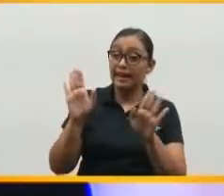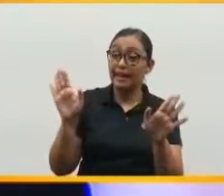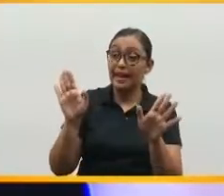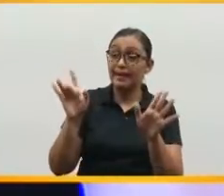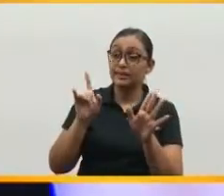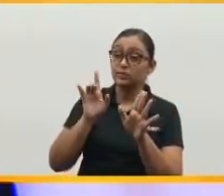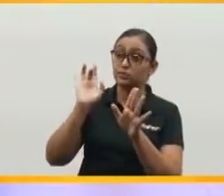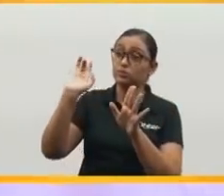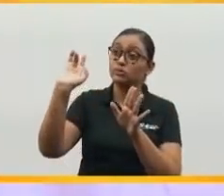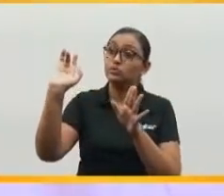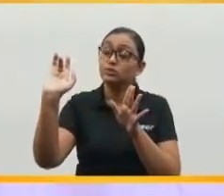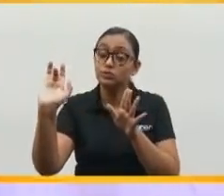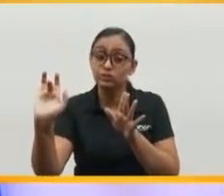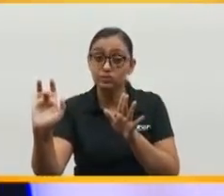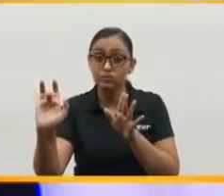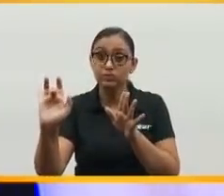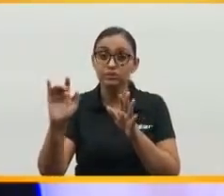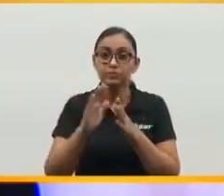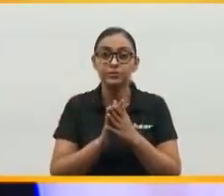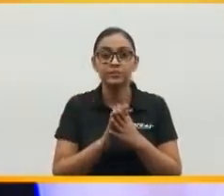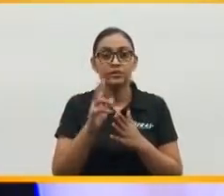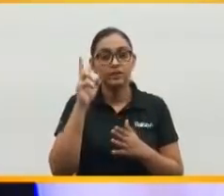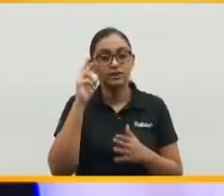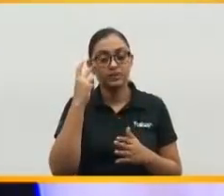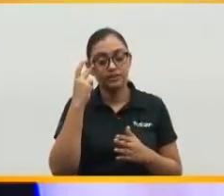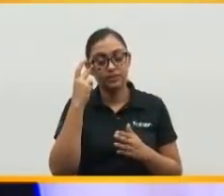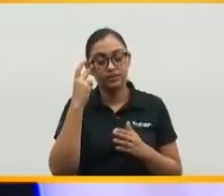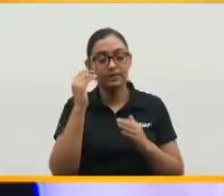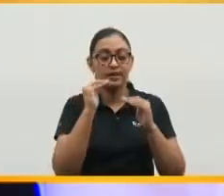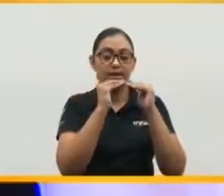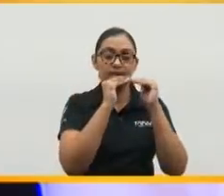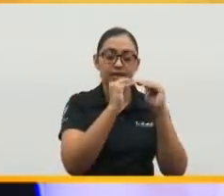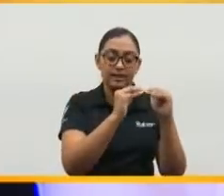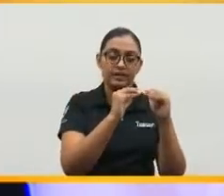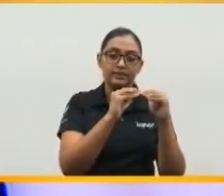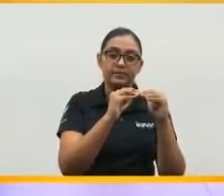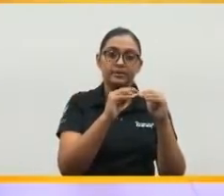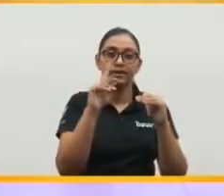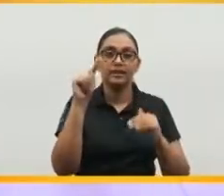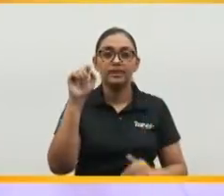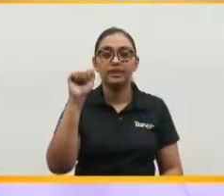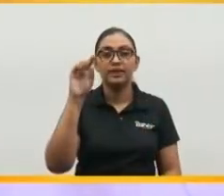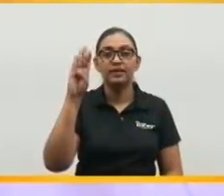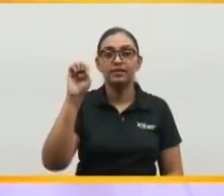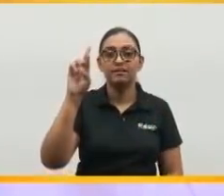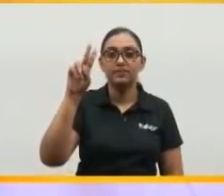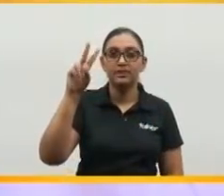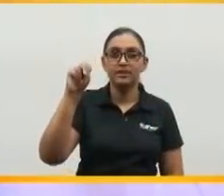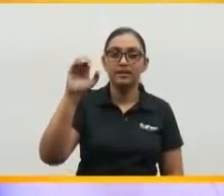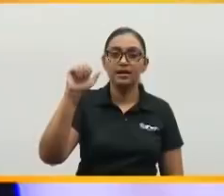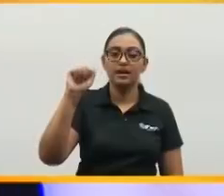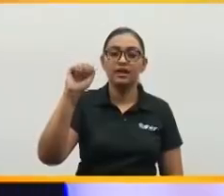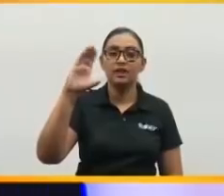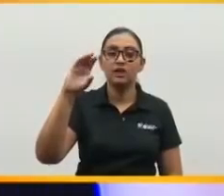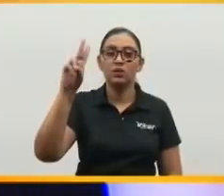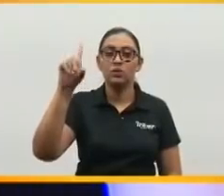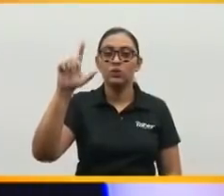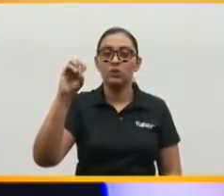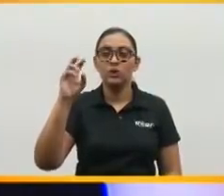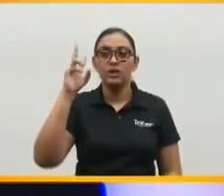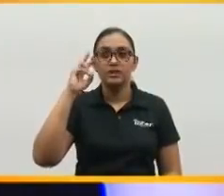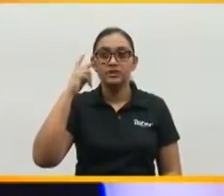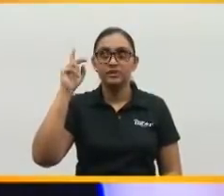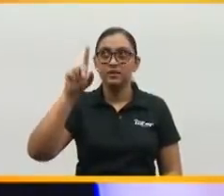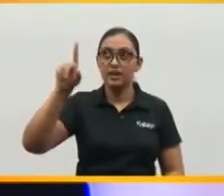tabernáculo. Le dijimos que eso significa tabernáculo, punto de encuentro entre Dios y el hombre. Le dije, no es el momento de alejarse del Señor, mucho menos de avergonzarnos de